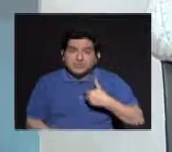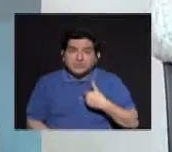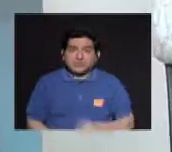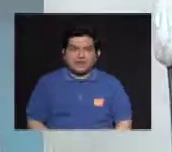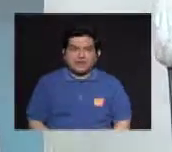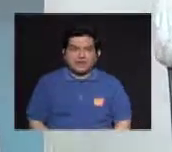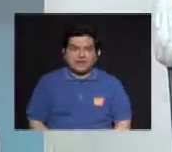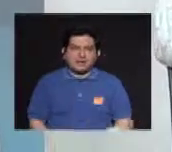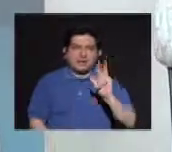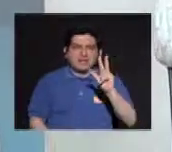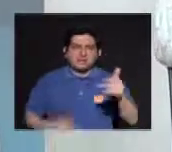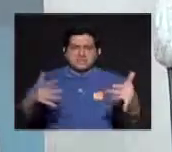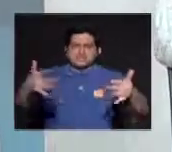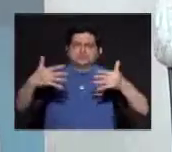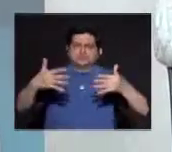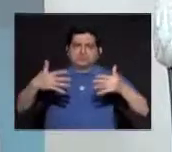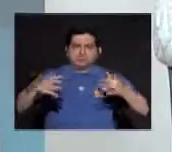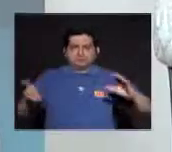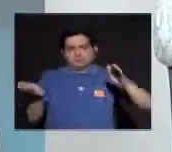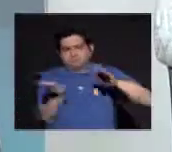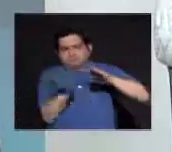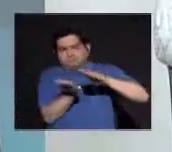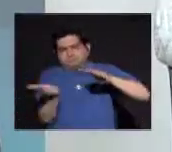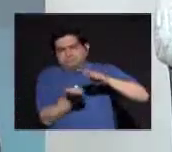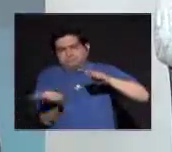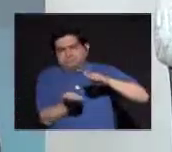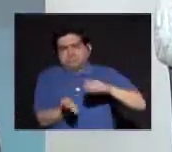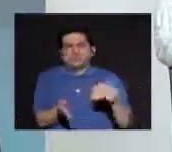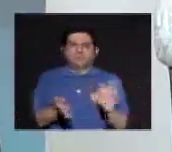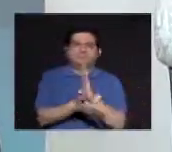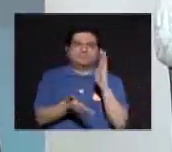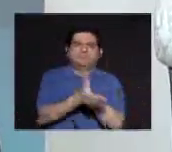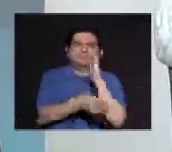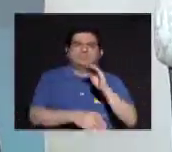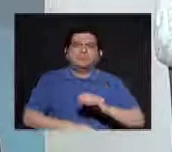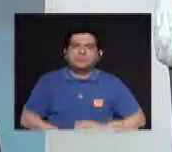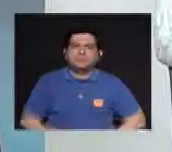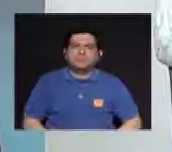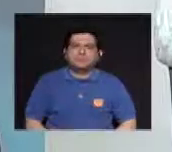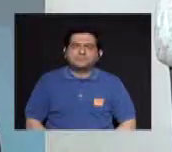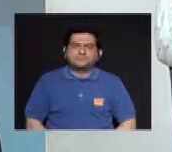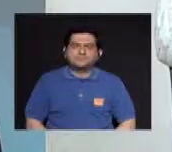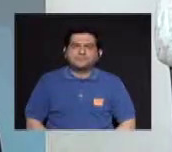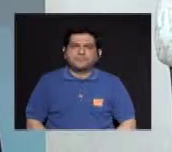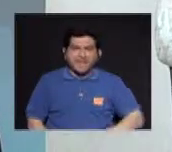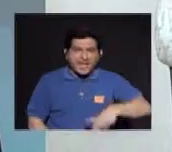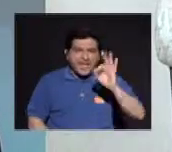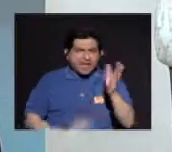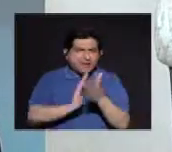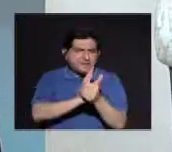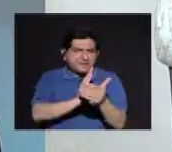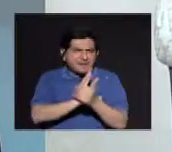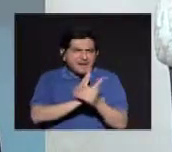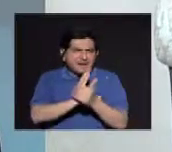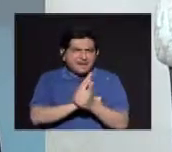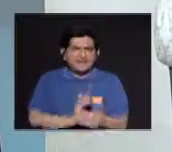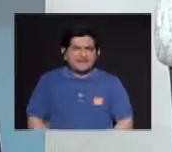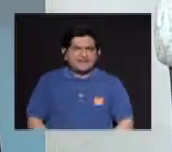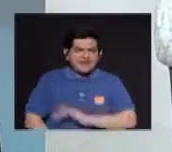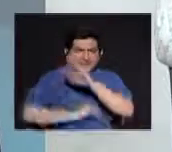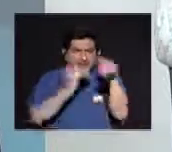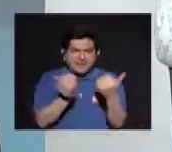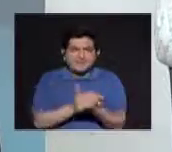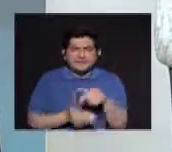proyecto tenía así como, digamos, 3 ampos gigantes de puro papeleo, ¿verdad? Encontrar el